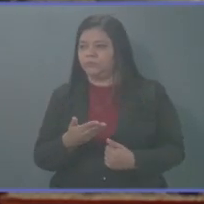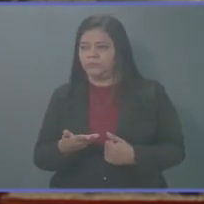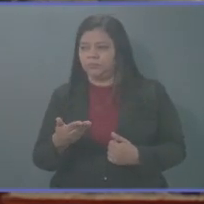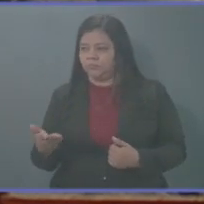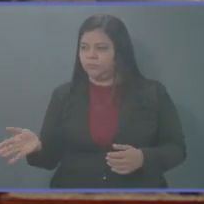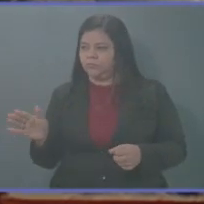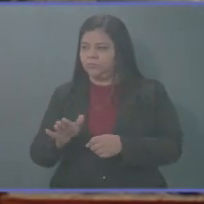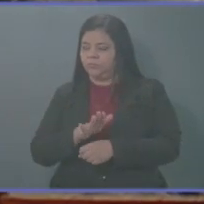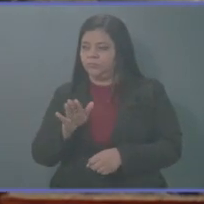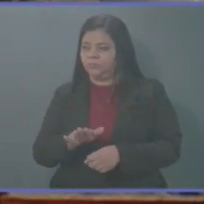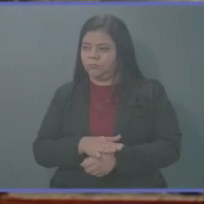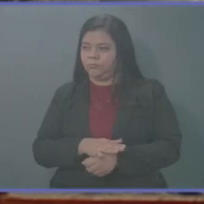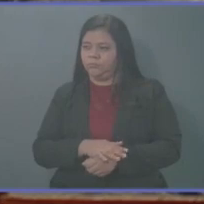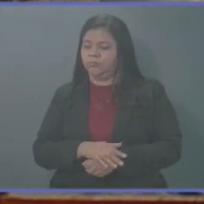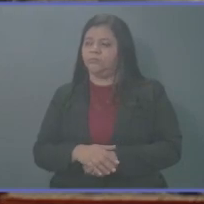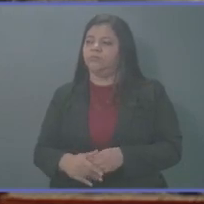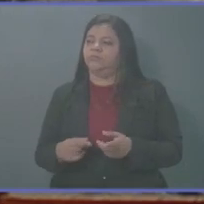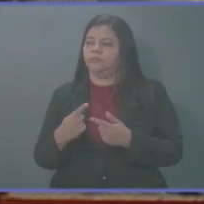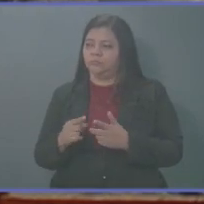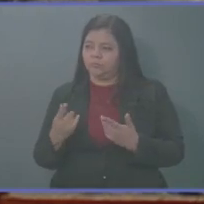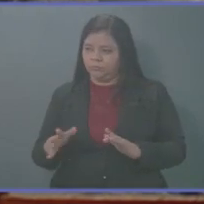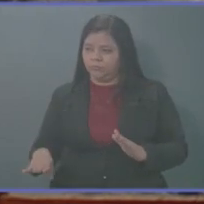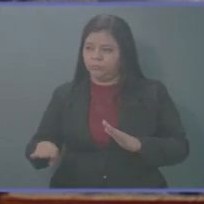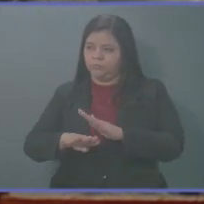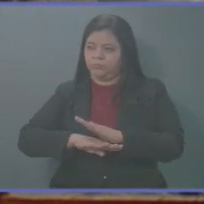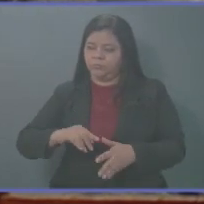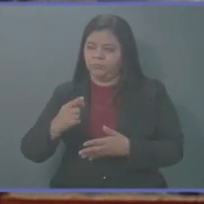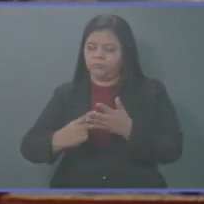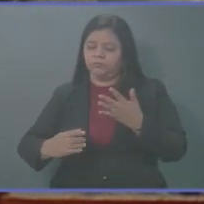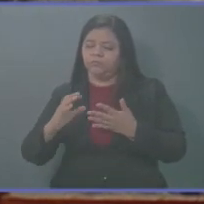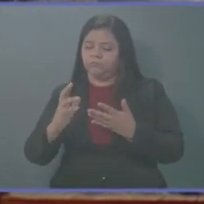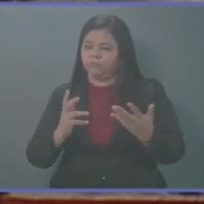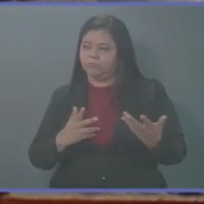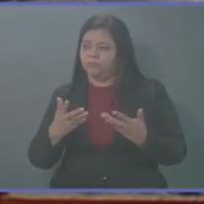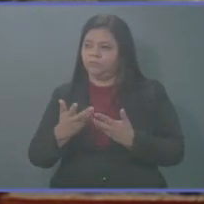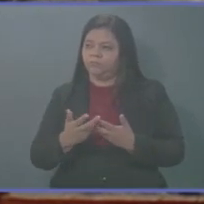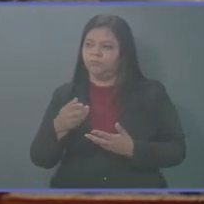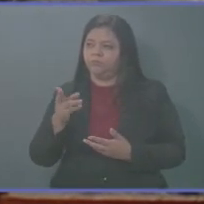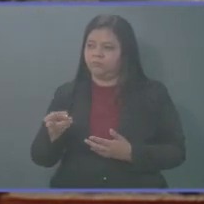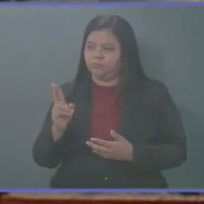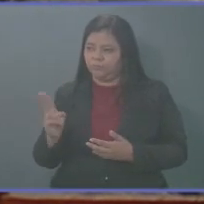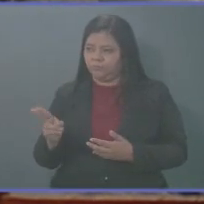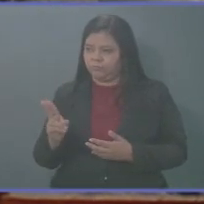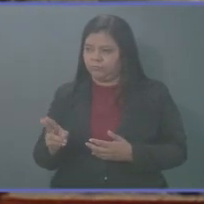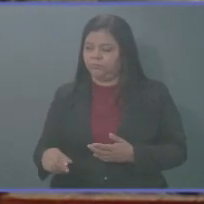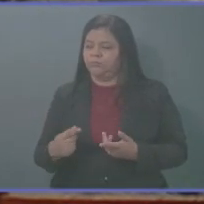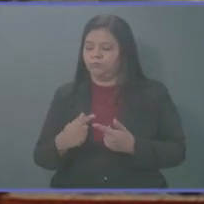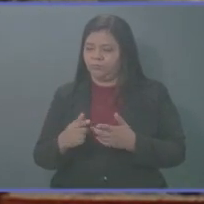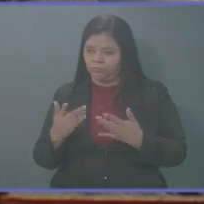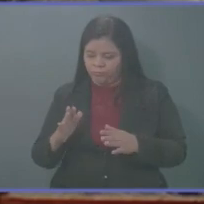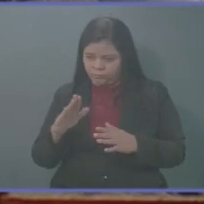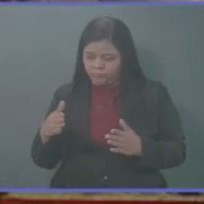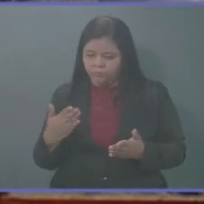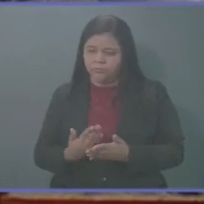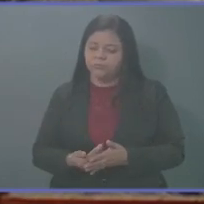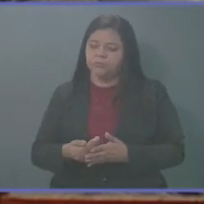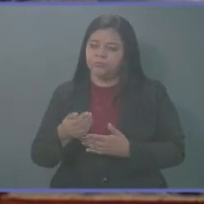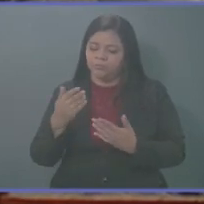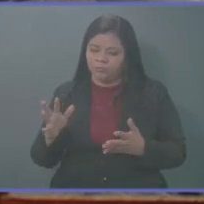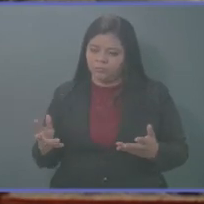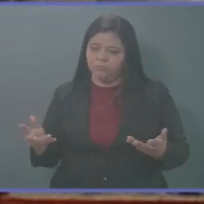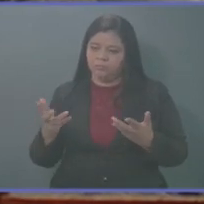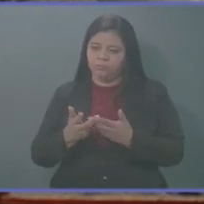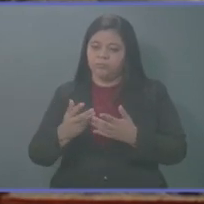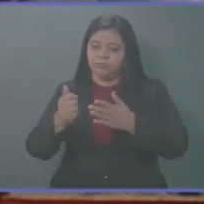y volitivos que sustenten la inconstitucionalidad del mismo, por lo cual la Comisión Política de esta